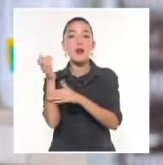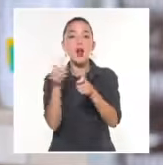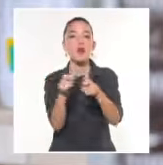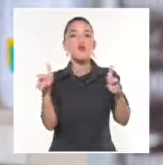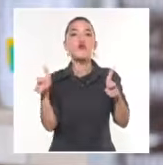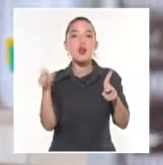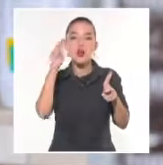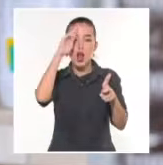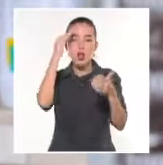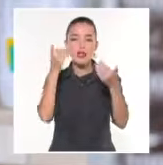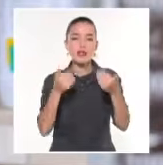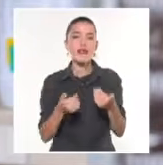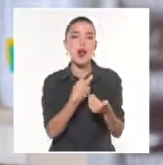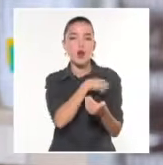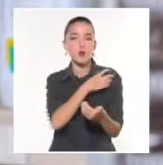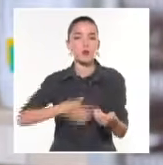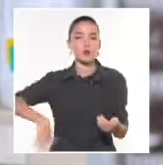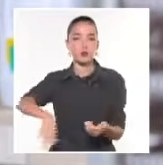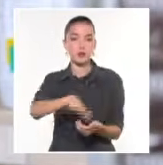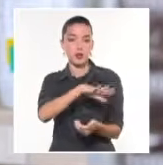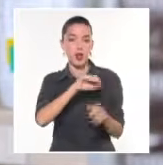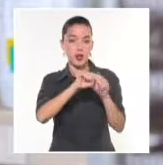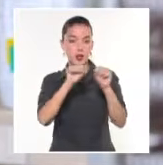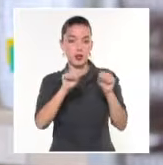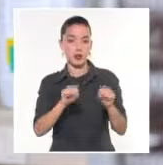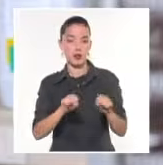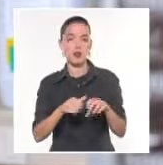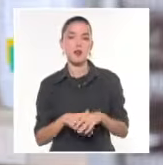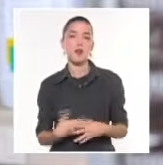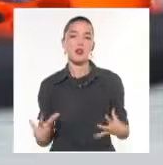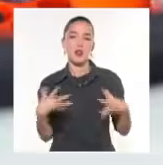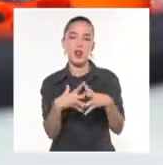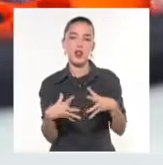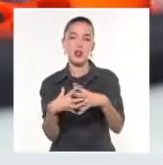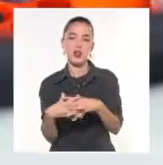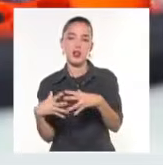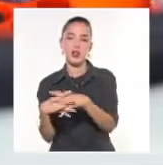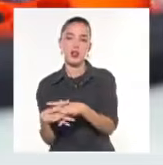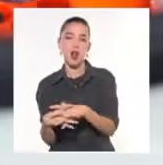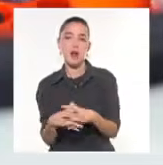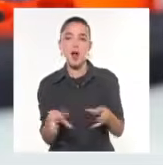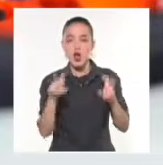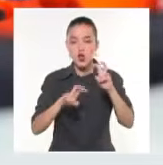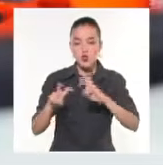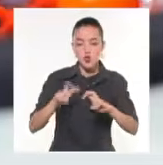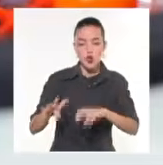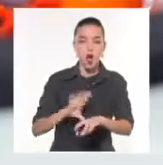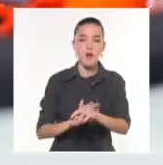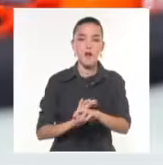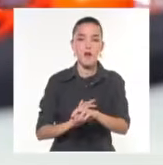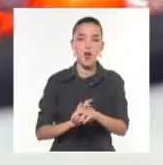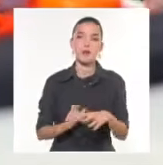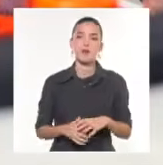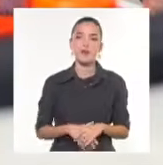el sistema de salud pública nacional, de reactivos conjugados para citometría flujo. Gracias a estos reactivos, los médicos